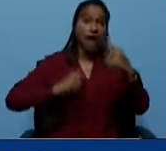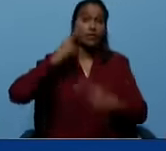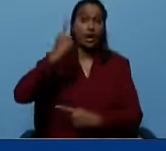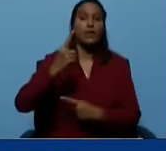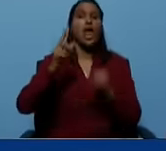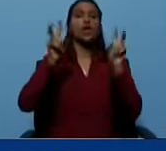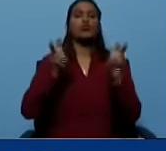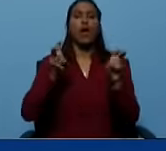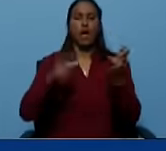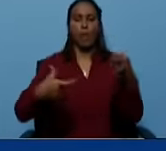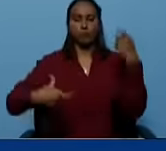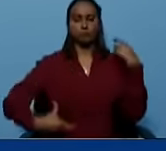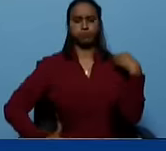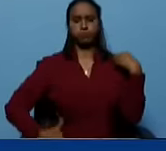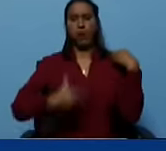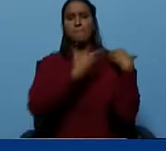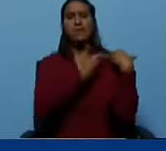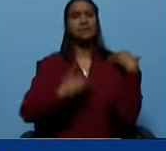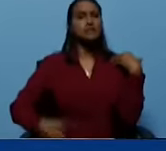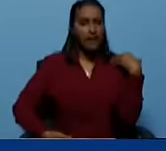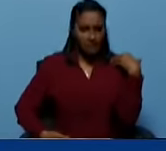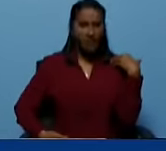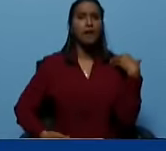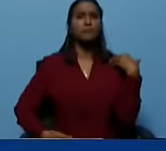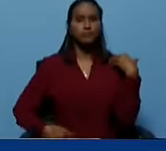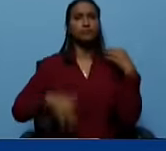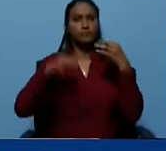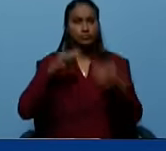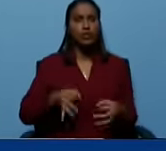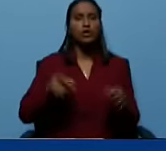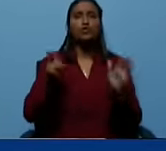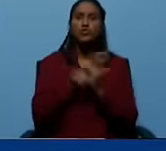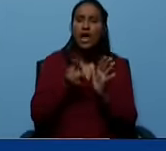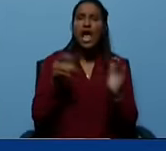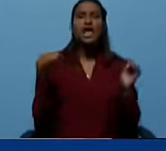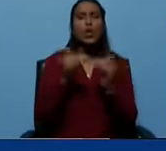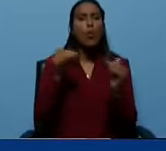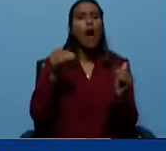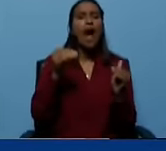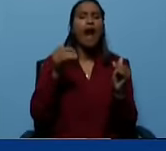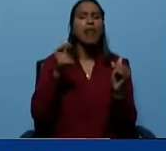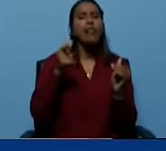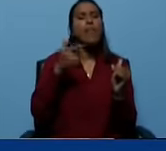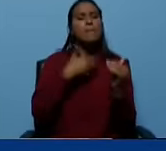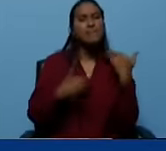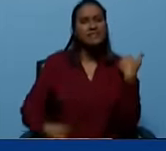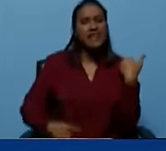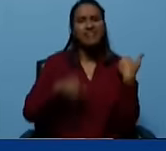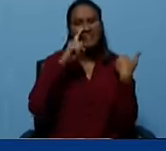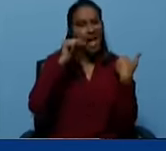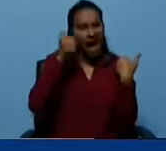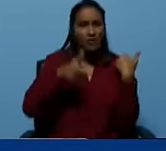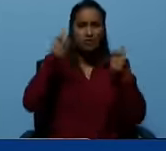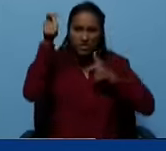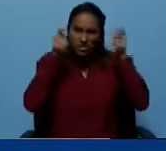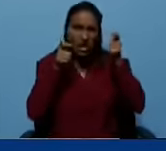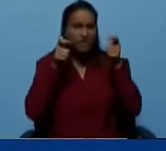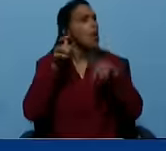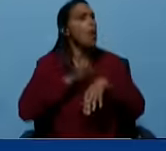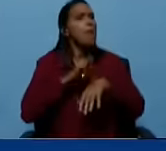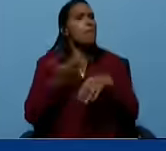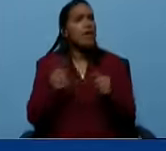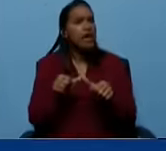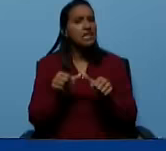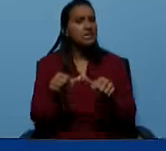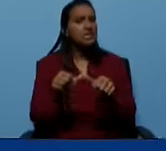estaría alcanzando los años que el presidente Hugo Chávez estuvo en el gobierno. ¿A qué se debe esa vigencia?